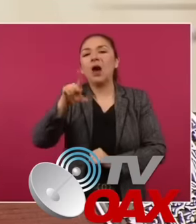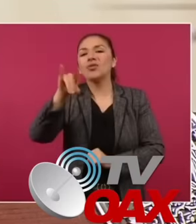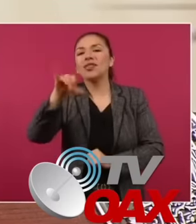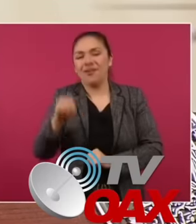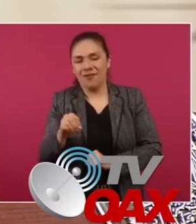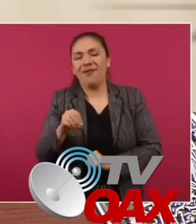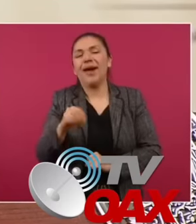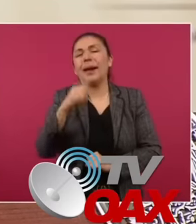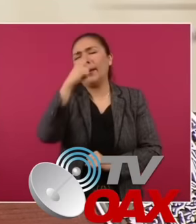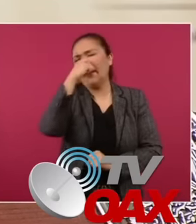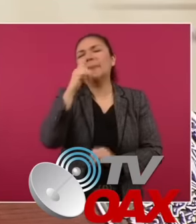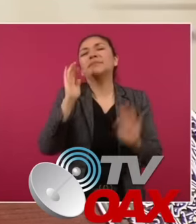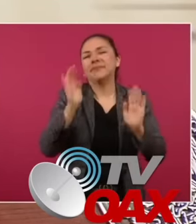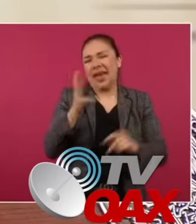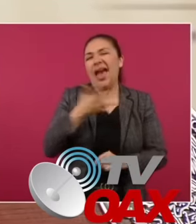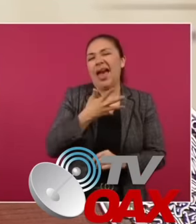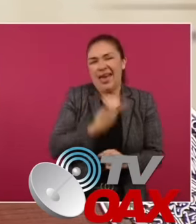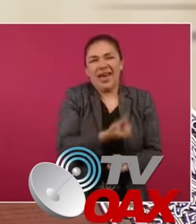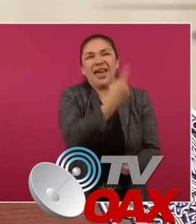decir de que